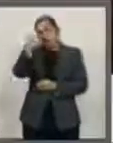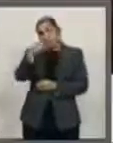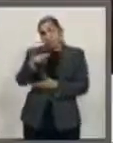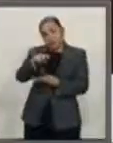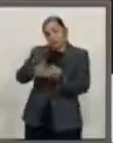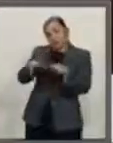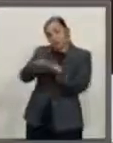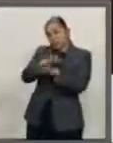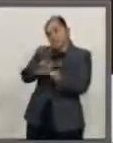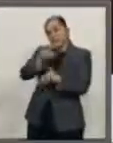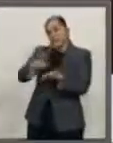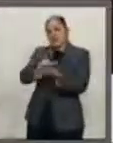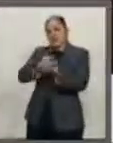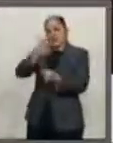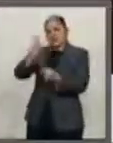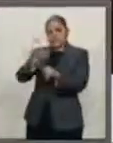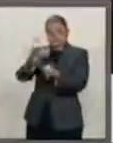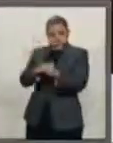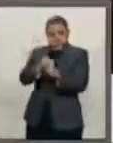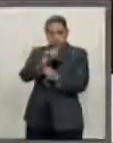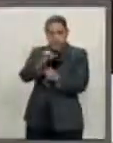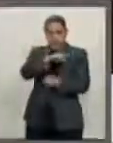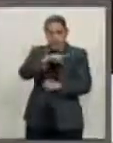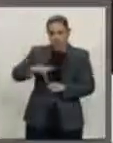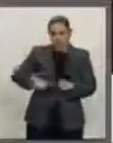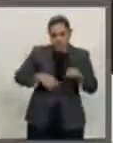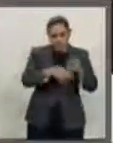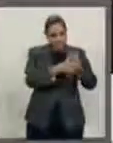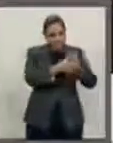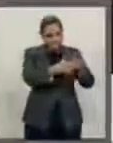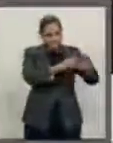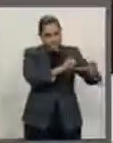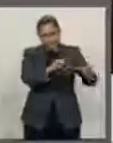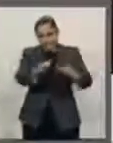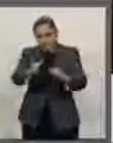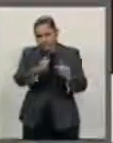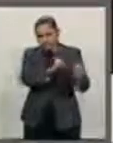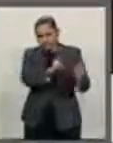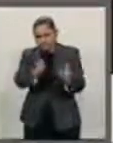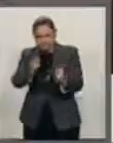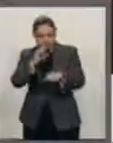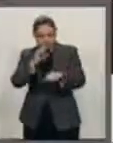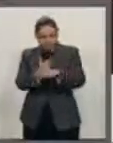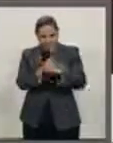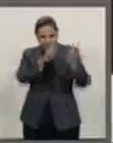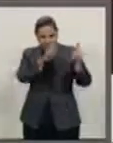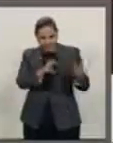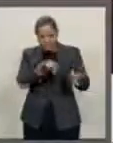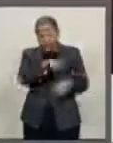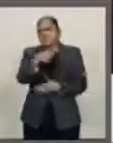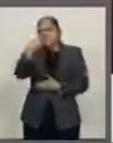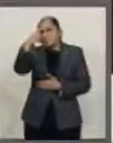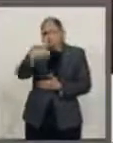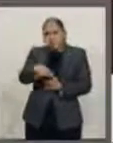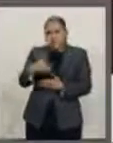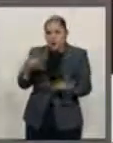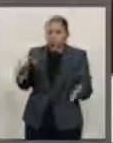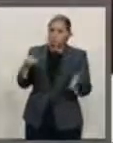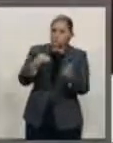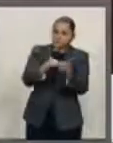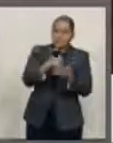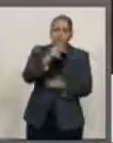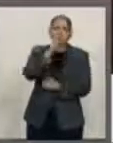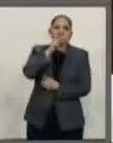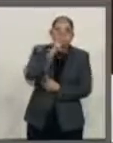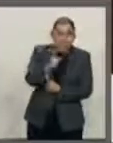Federal de Entidades Paraestatales, el cual tiene por objeto garantizar un lenguaje incluyente, de manera que